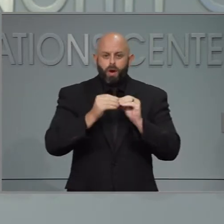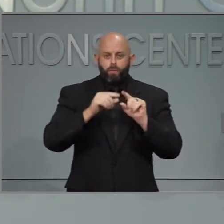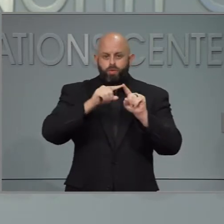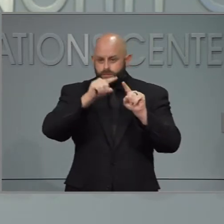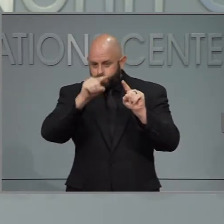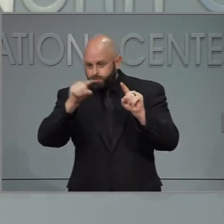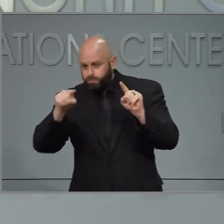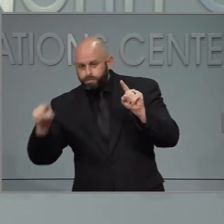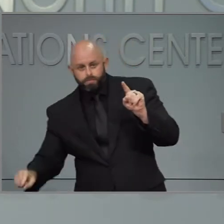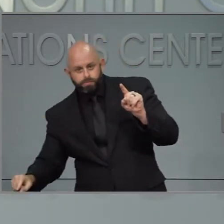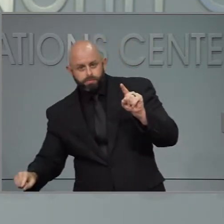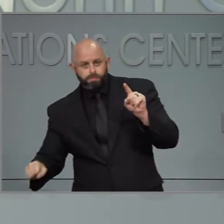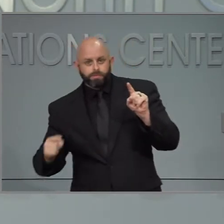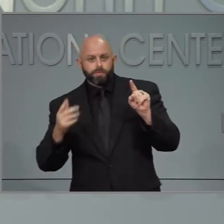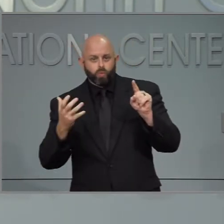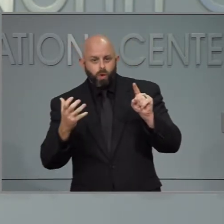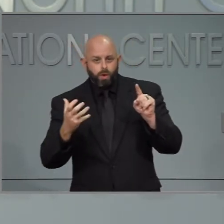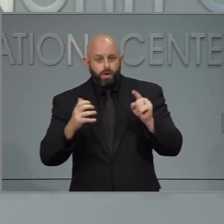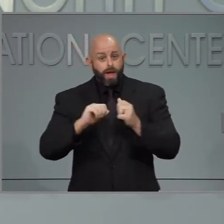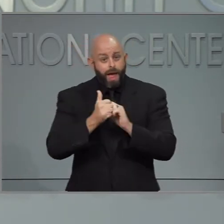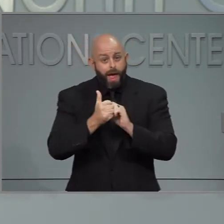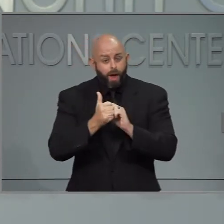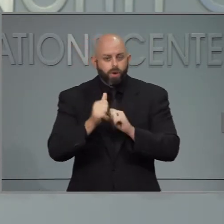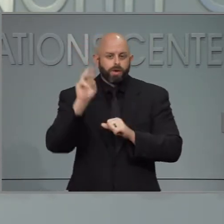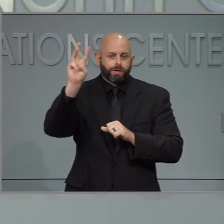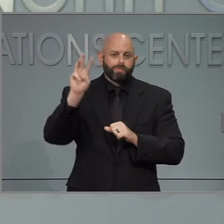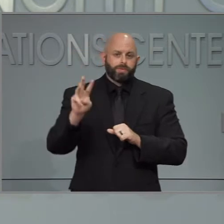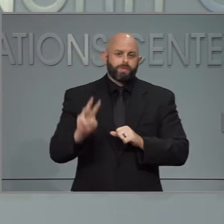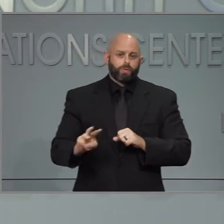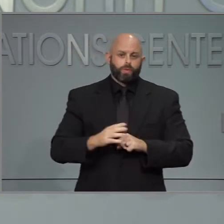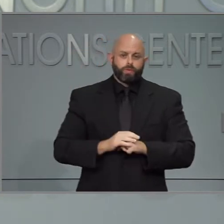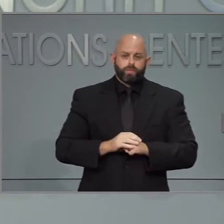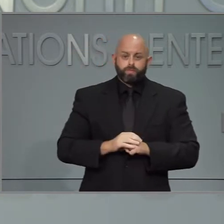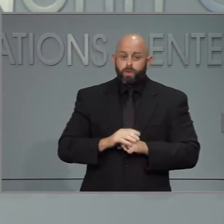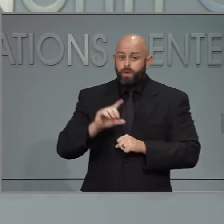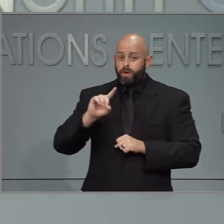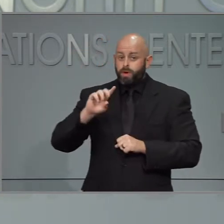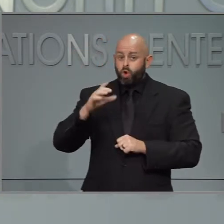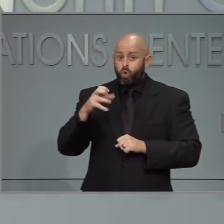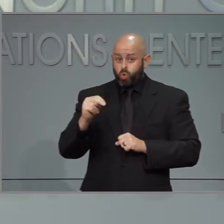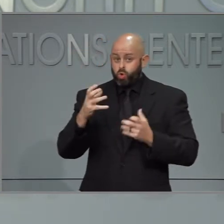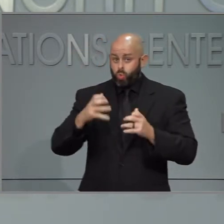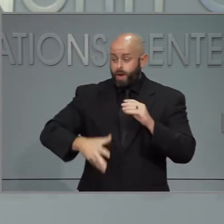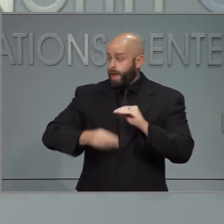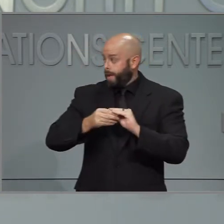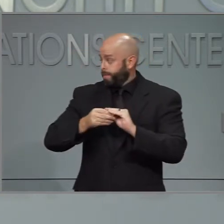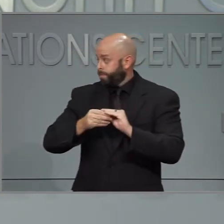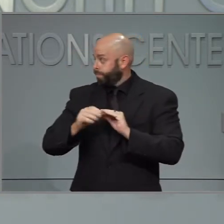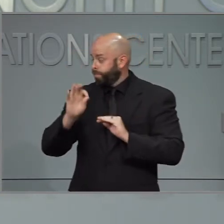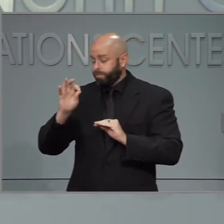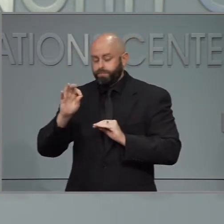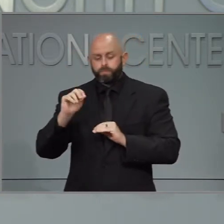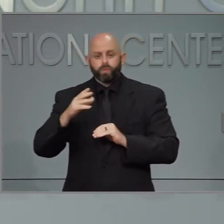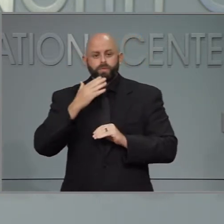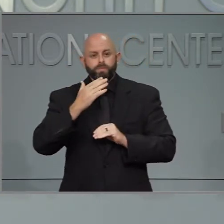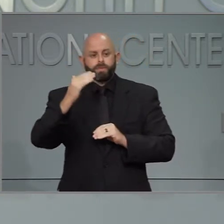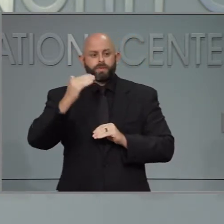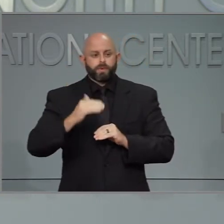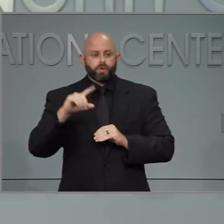que baje la transmisión. Y así ya lo haremos si hacemos lo que ya sabemos. La siguiente.